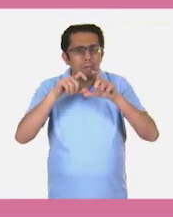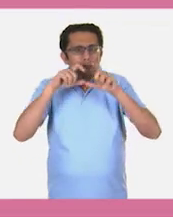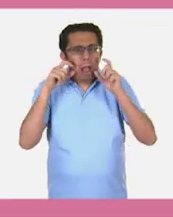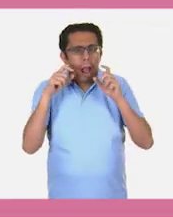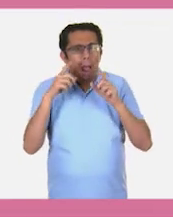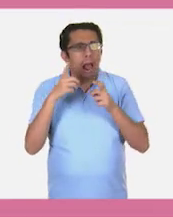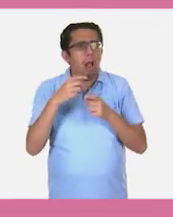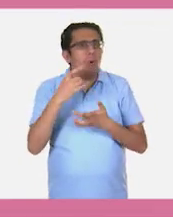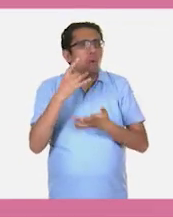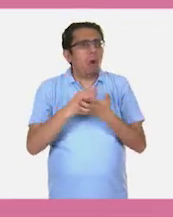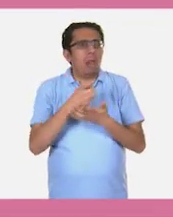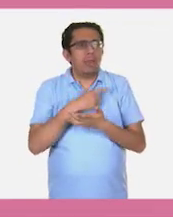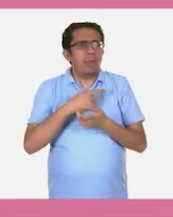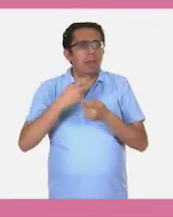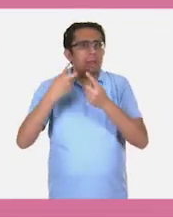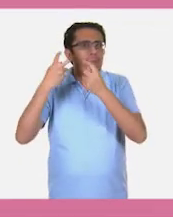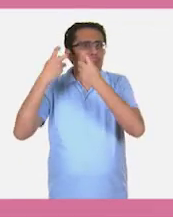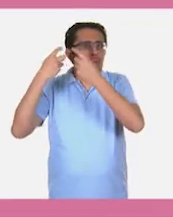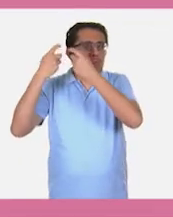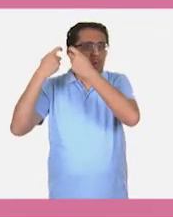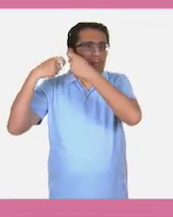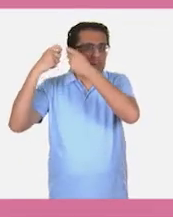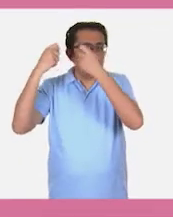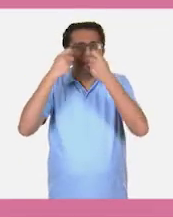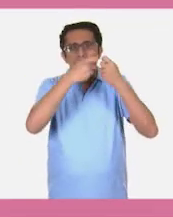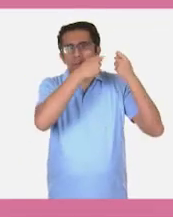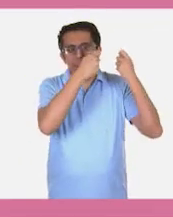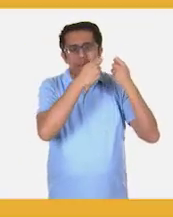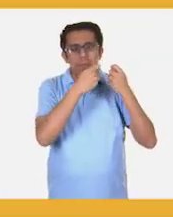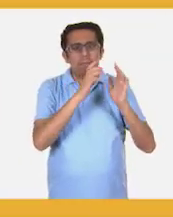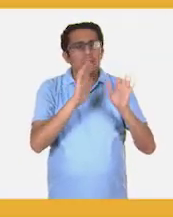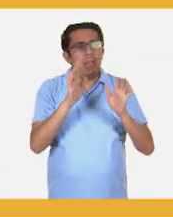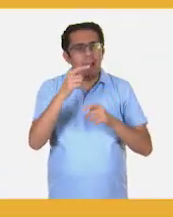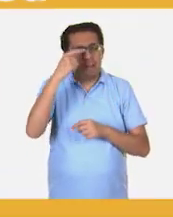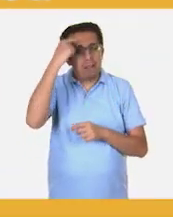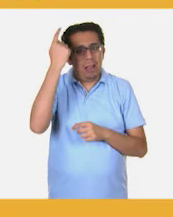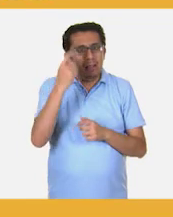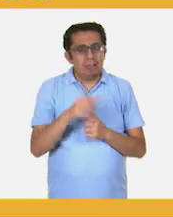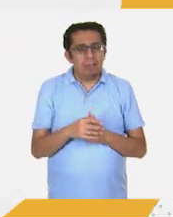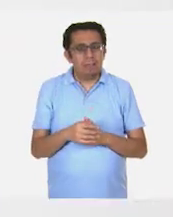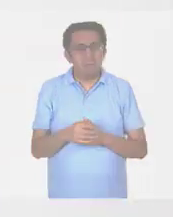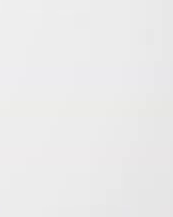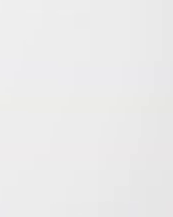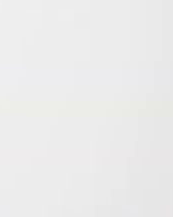deberás amarrar las cuerdas sobre tu cabeza y alrededor de tu cuello.